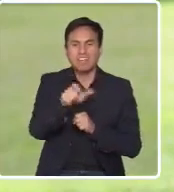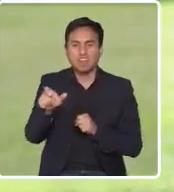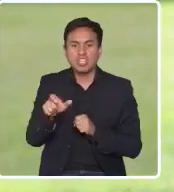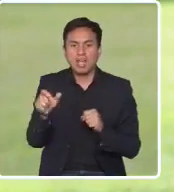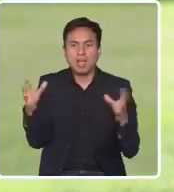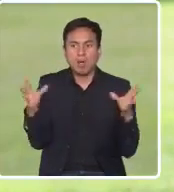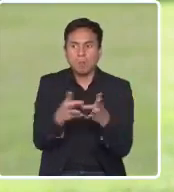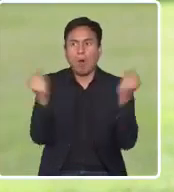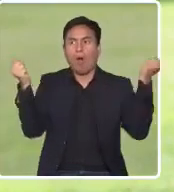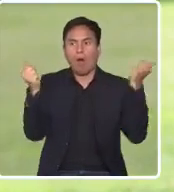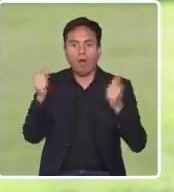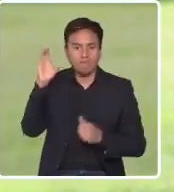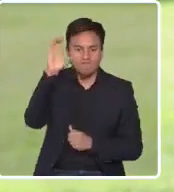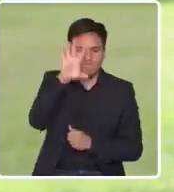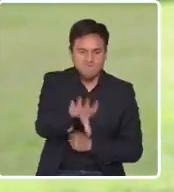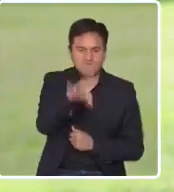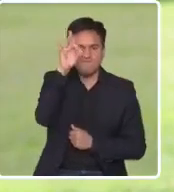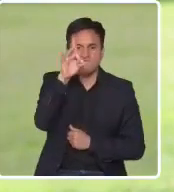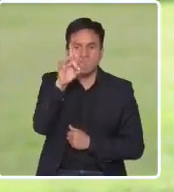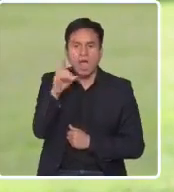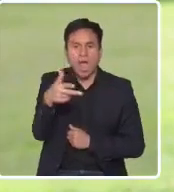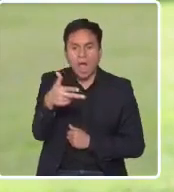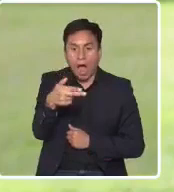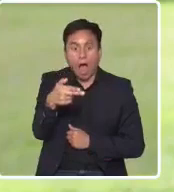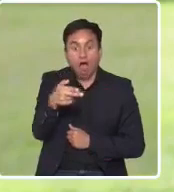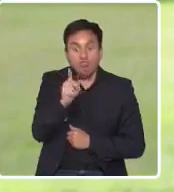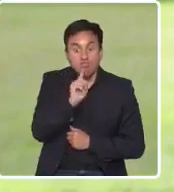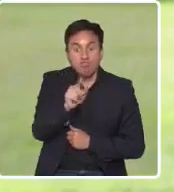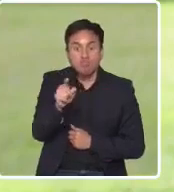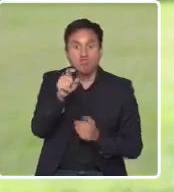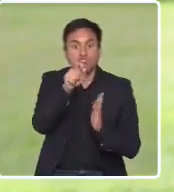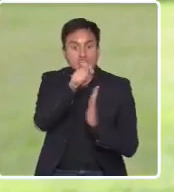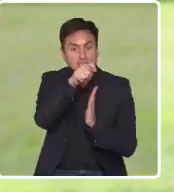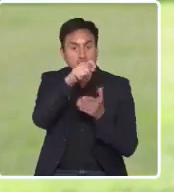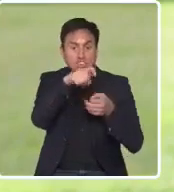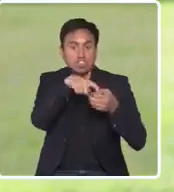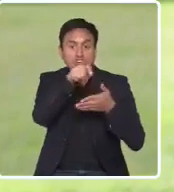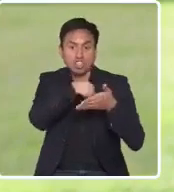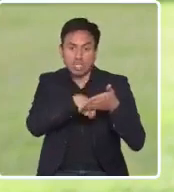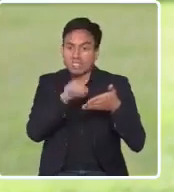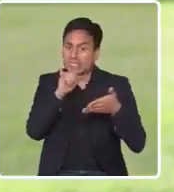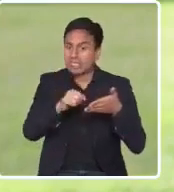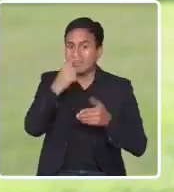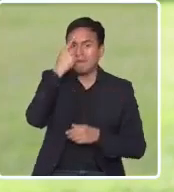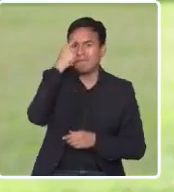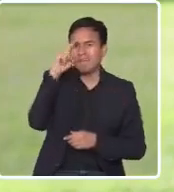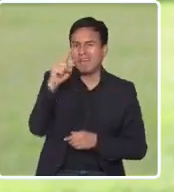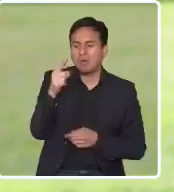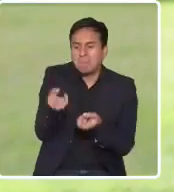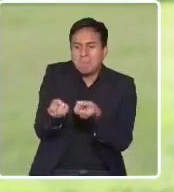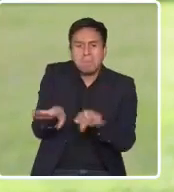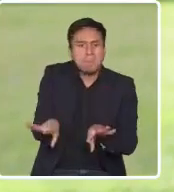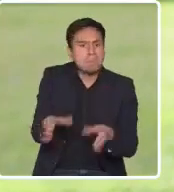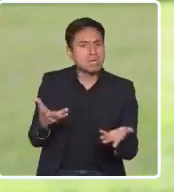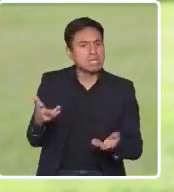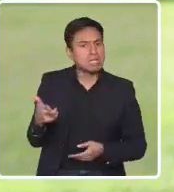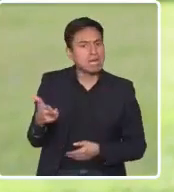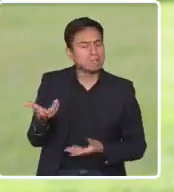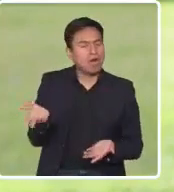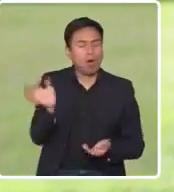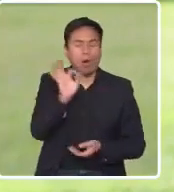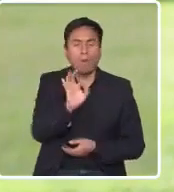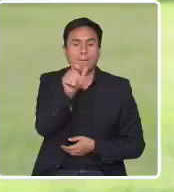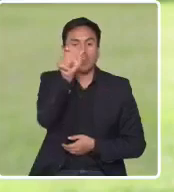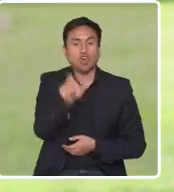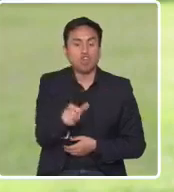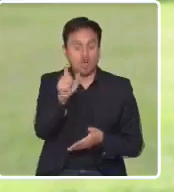que están prófugas, de detectar esas armas que están inscritas, pero sin embargo están perdidas. O la